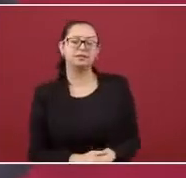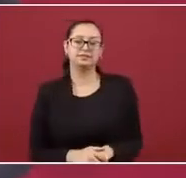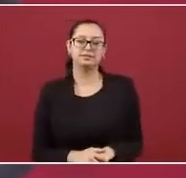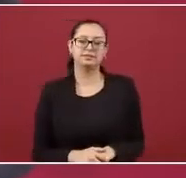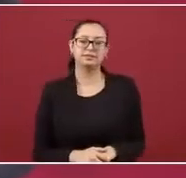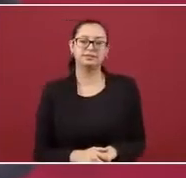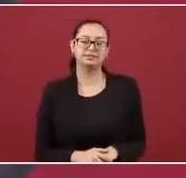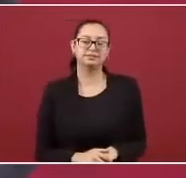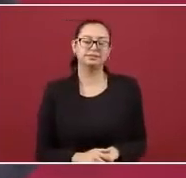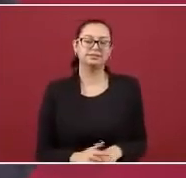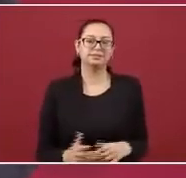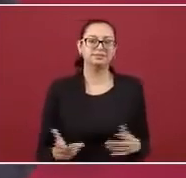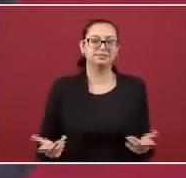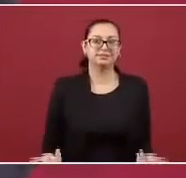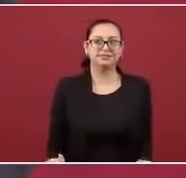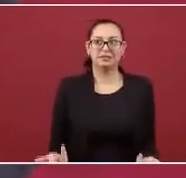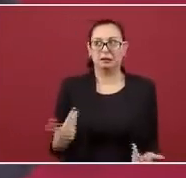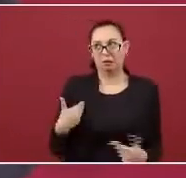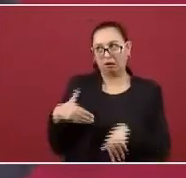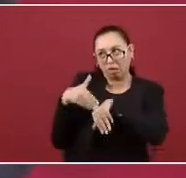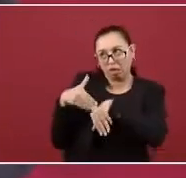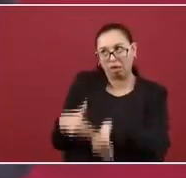recetas aplicadas